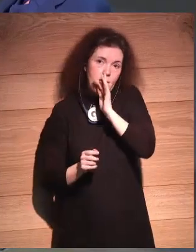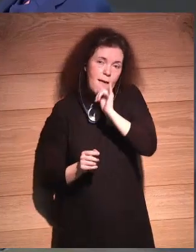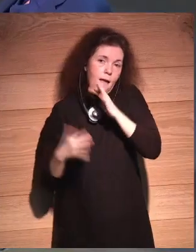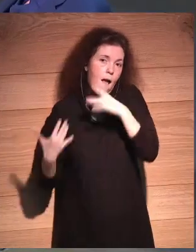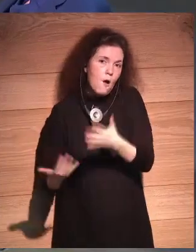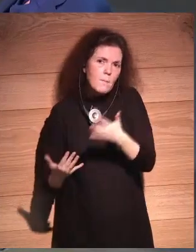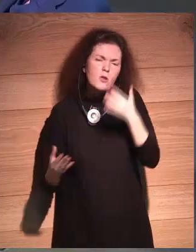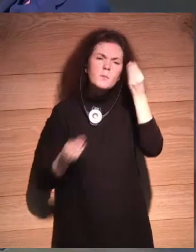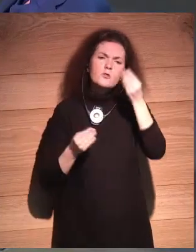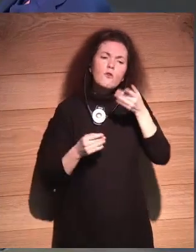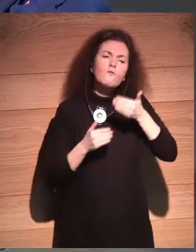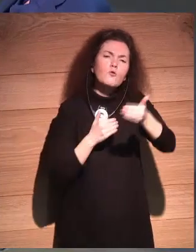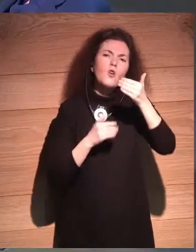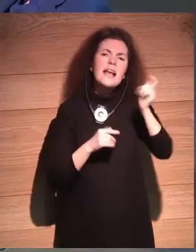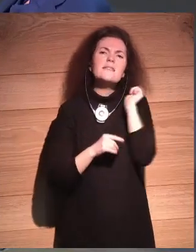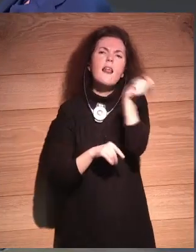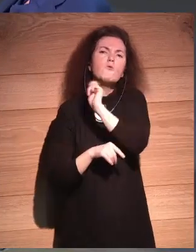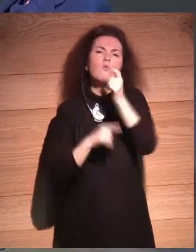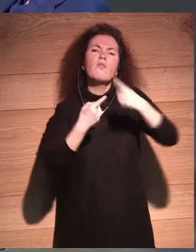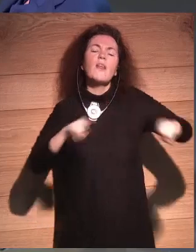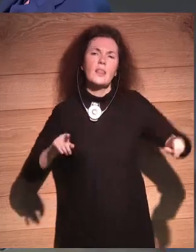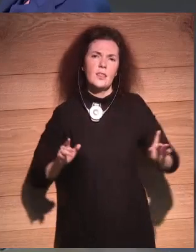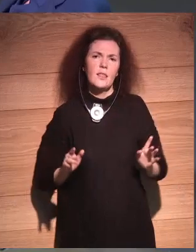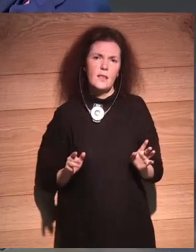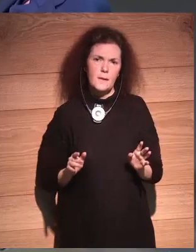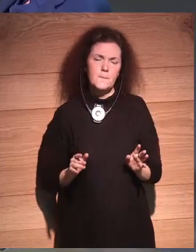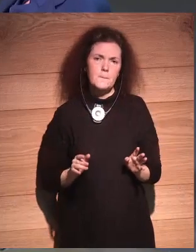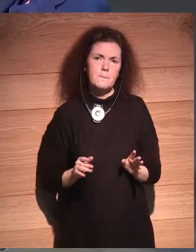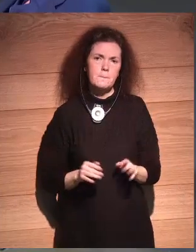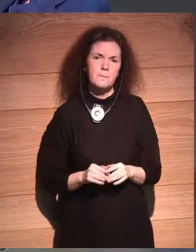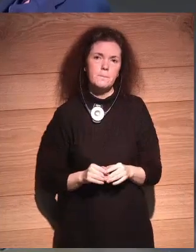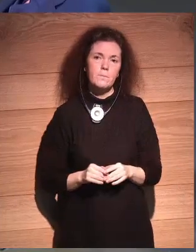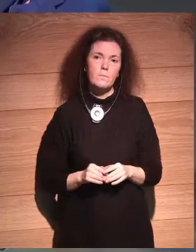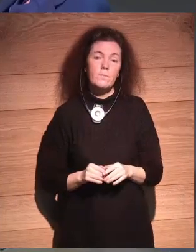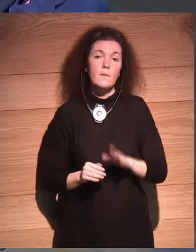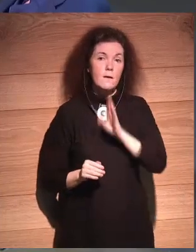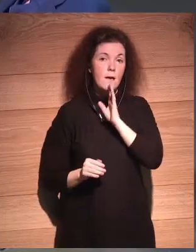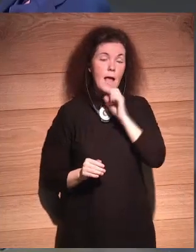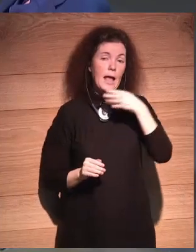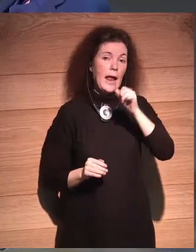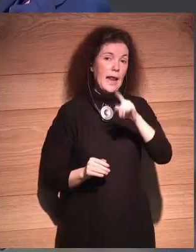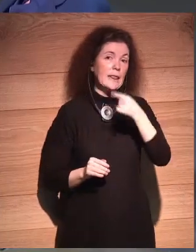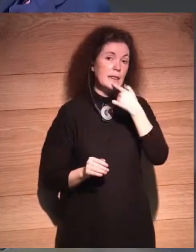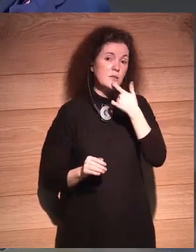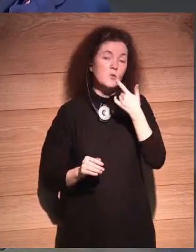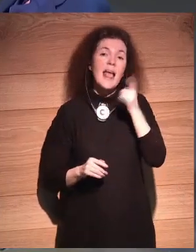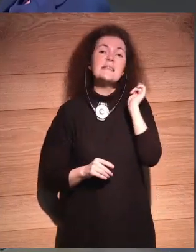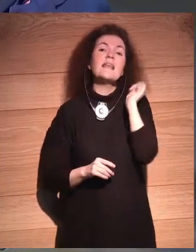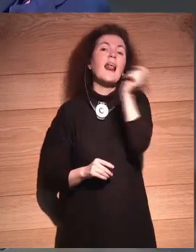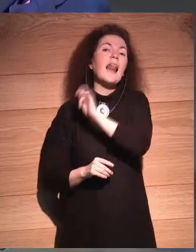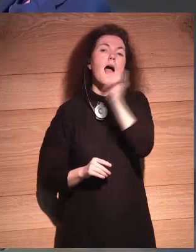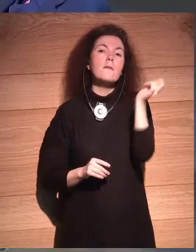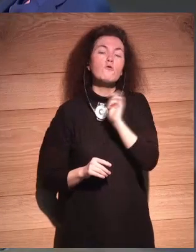pero yo creo que va a haber otra esclavitud como ha dicho Gerd, una esclavitud